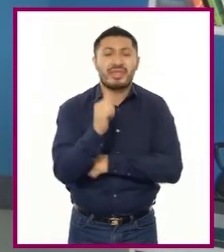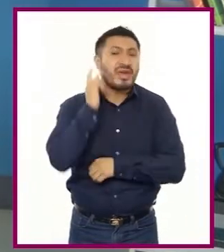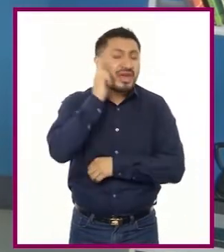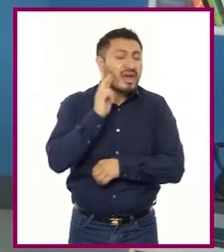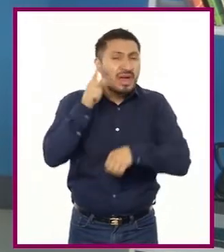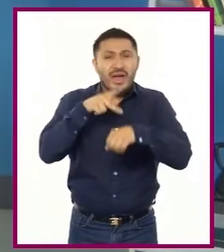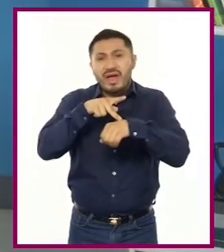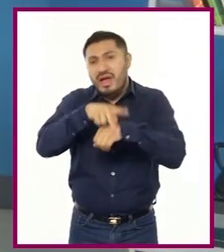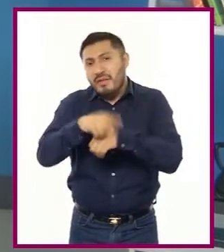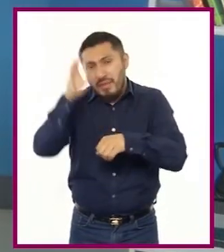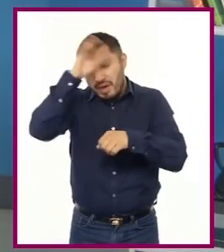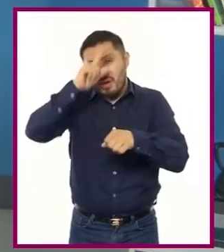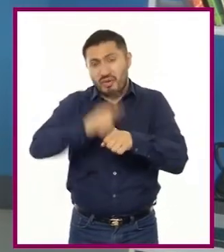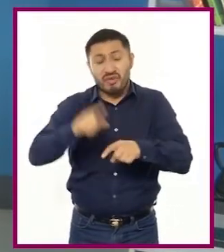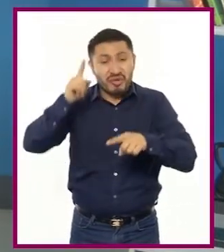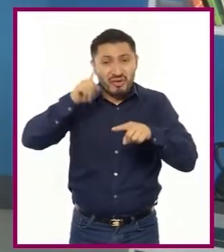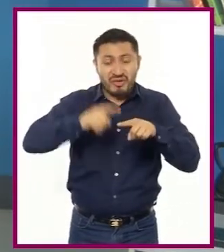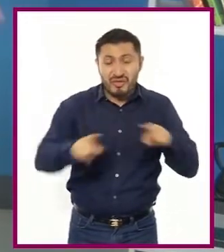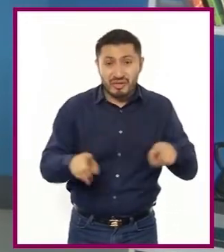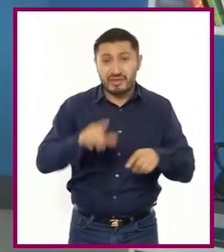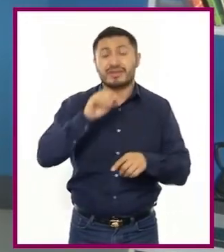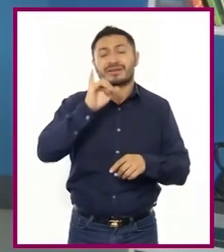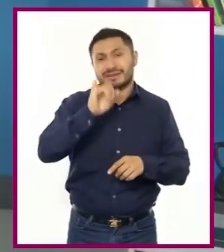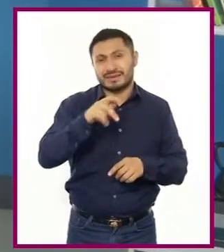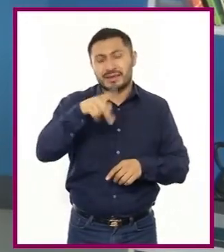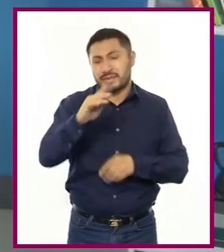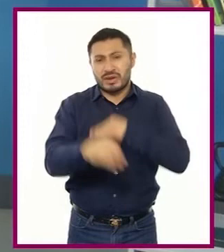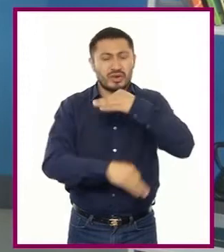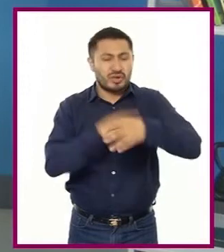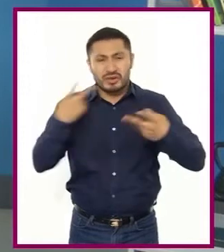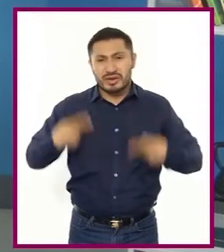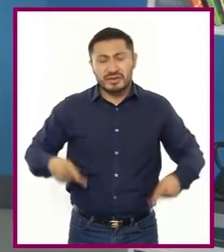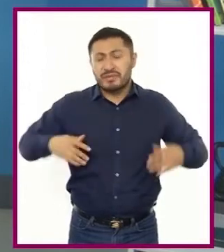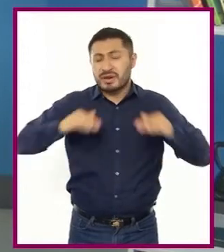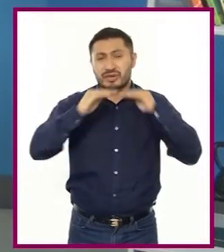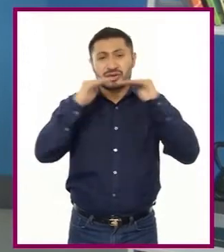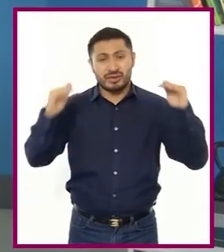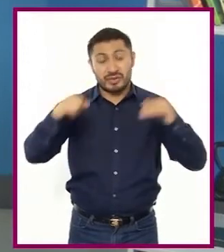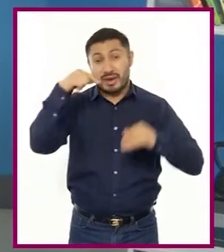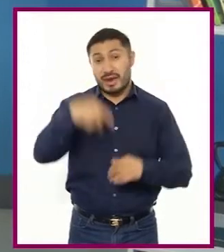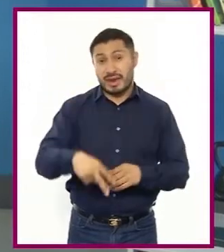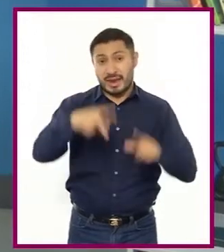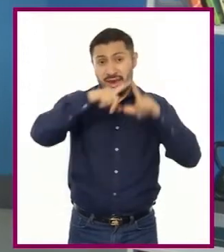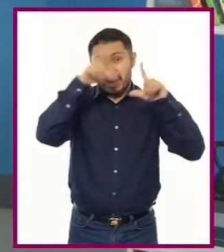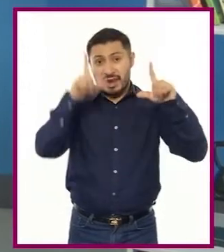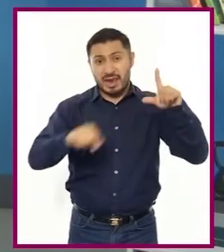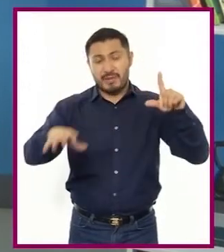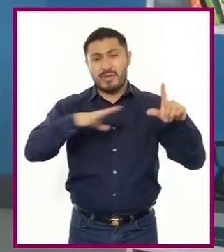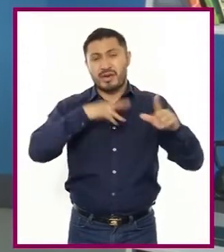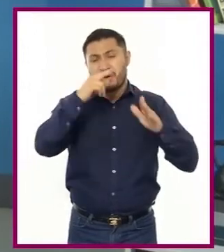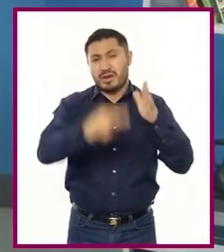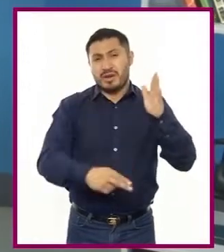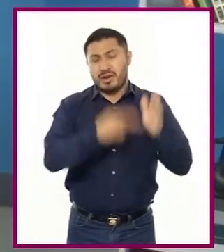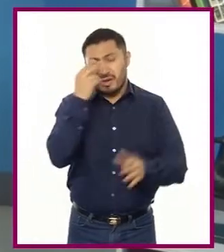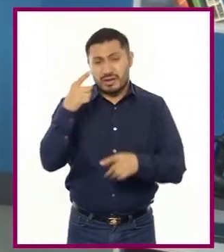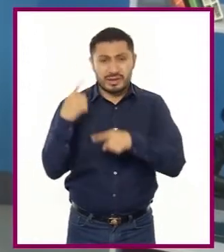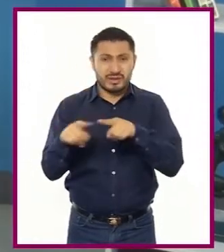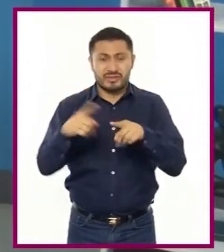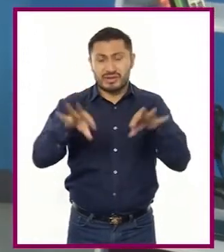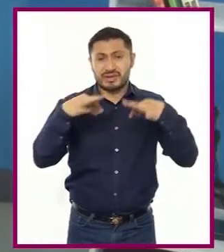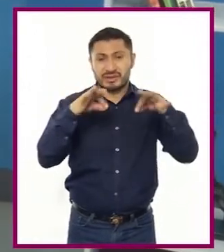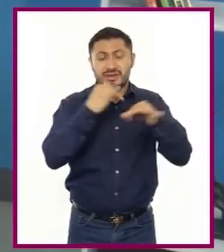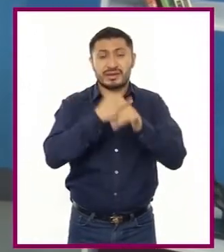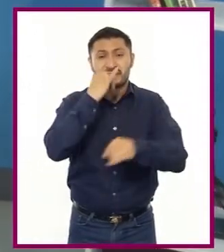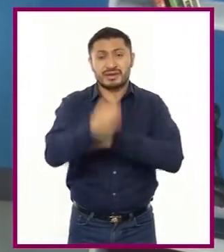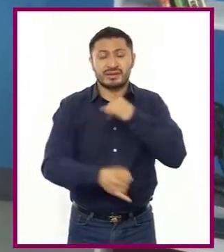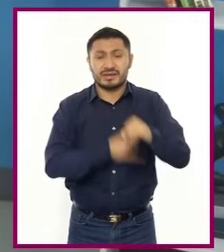o culturas, porque corresponden a todas las personas por igual. México ha suscrito diversos tratados